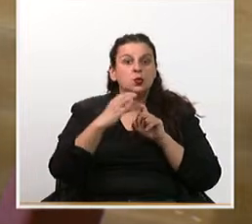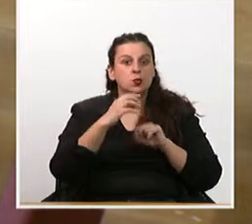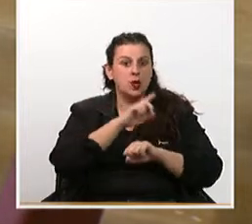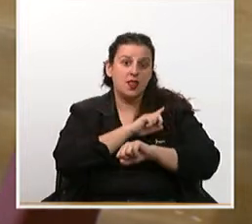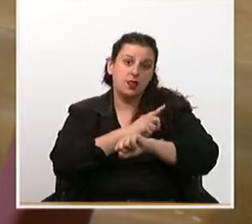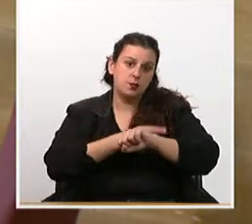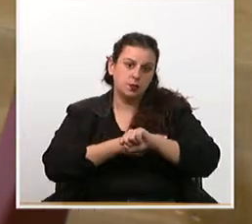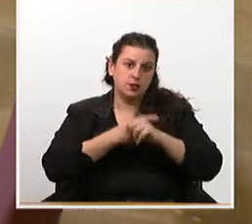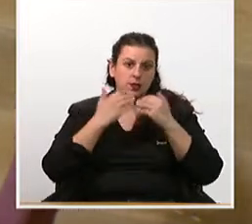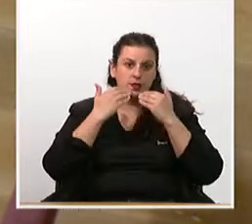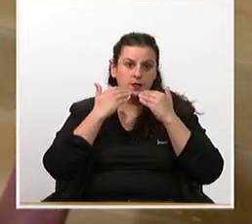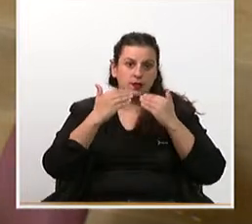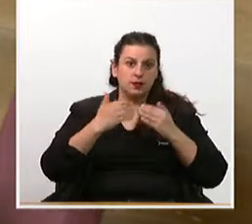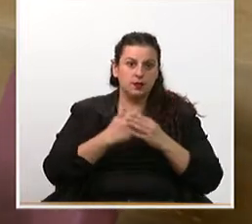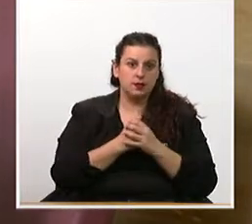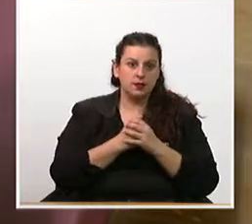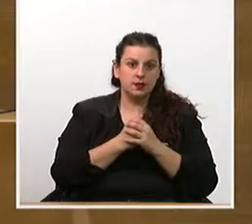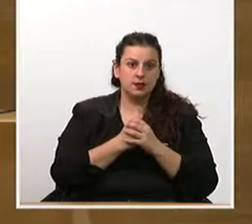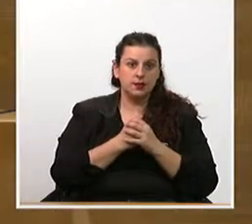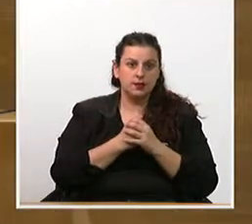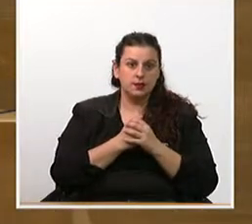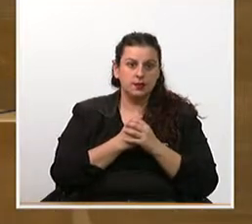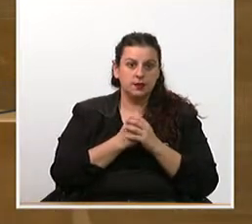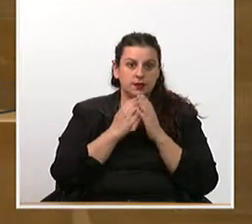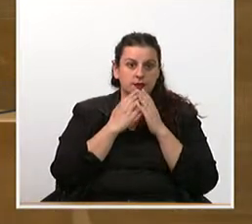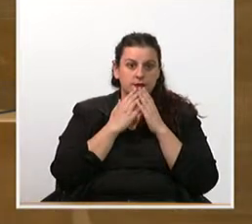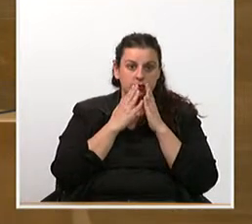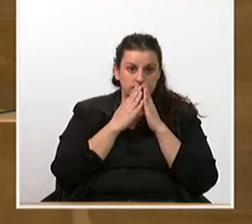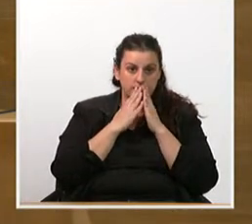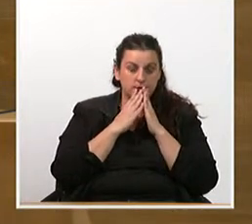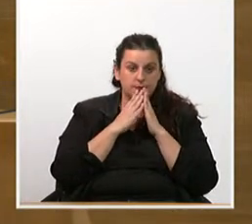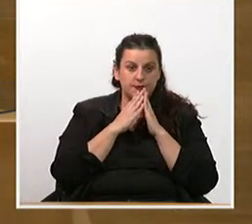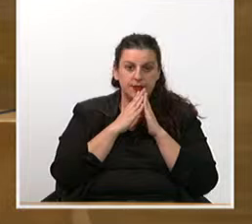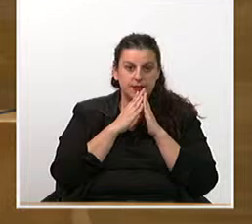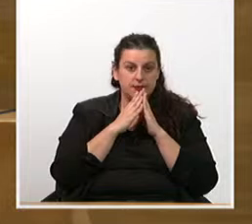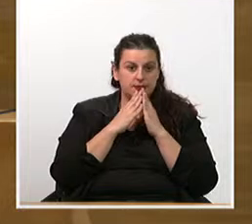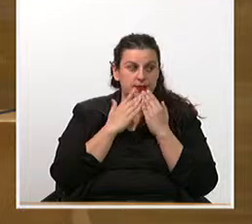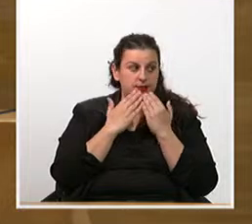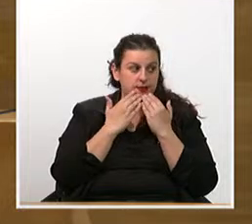Muchas gracias muchas